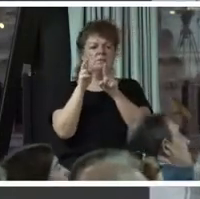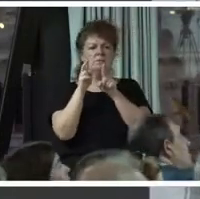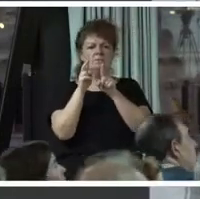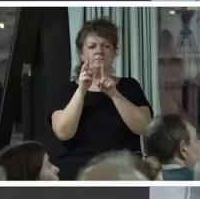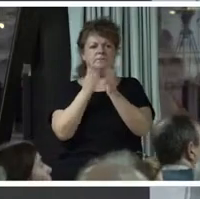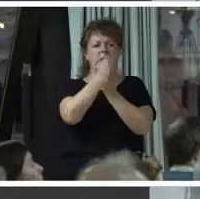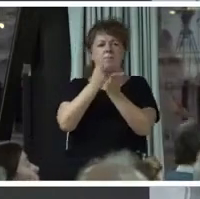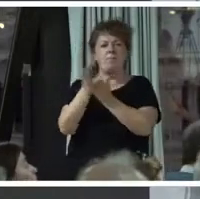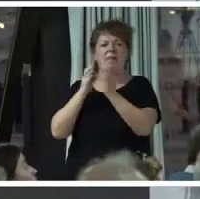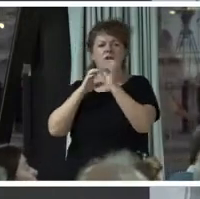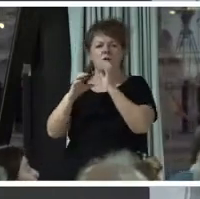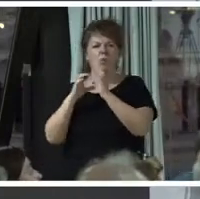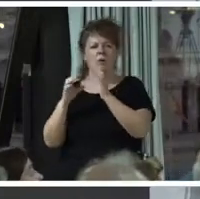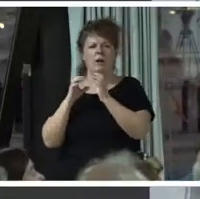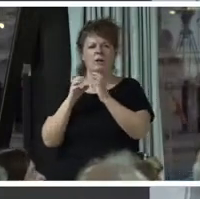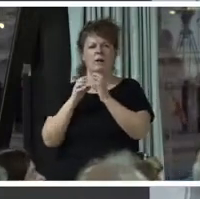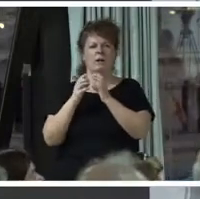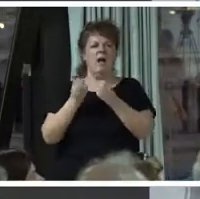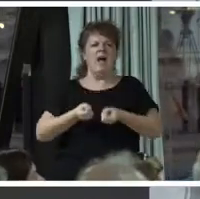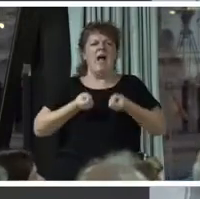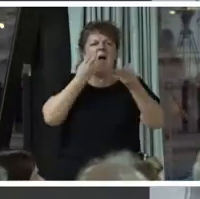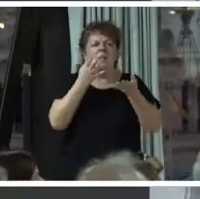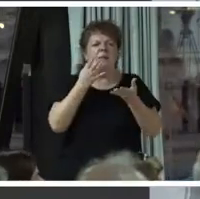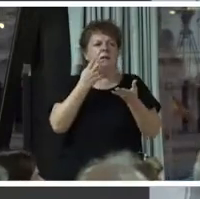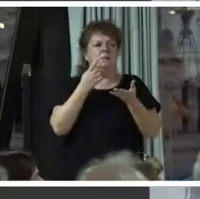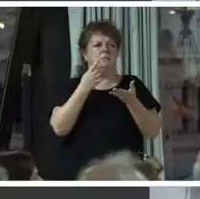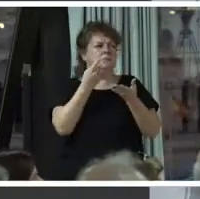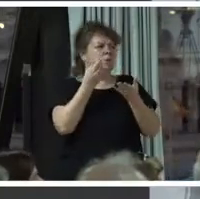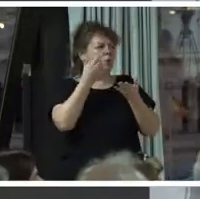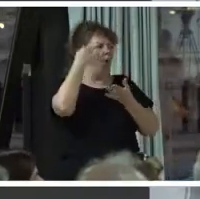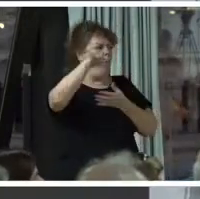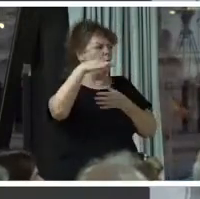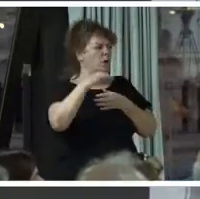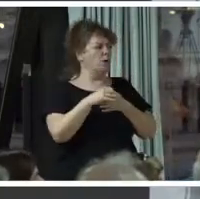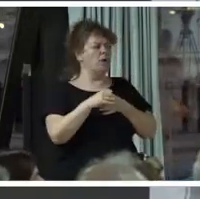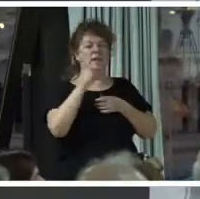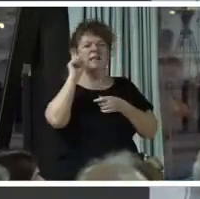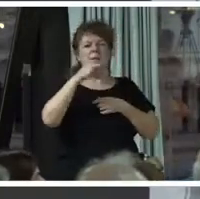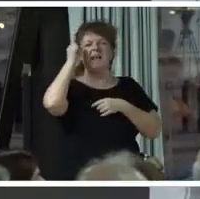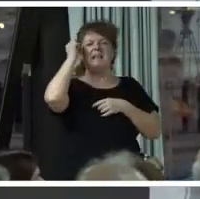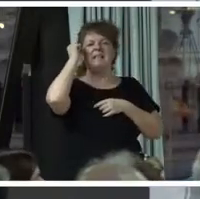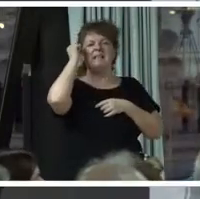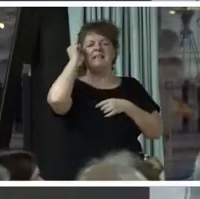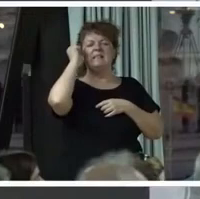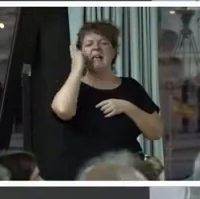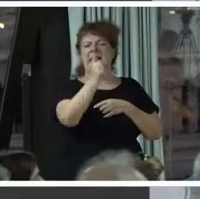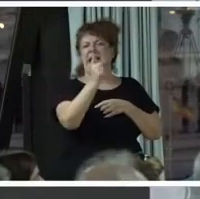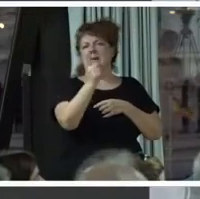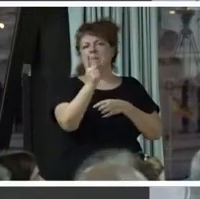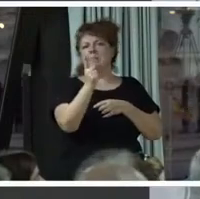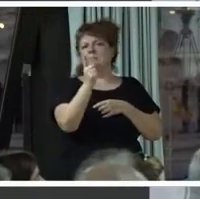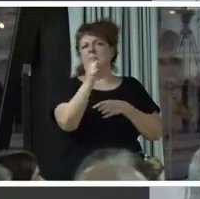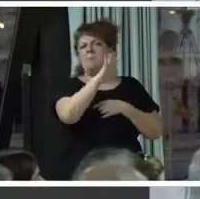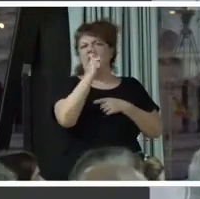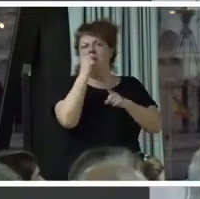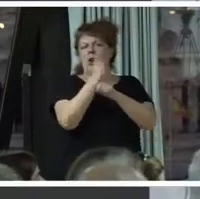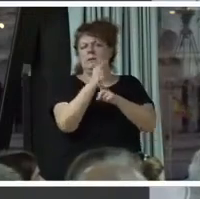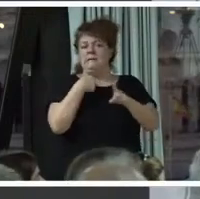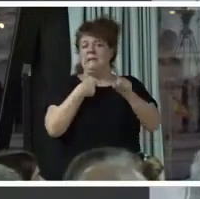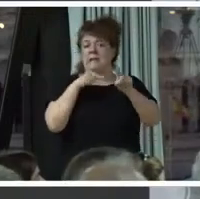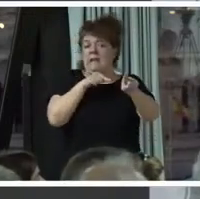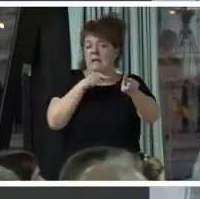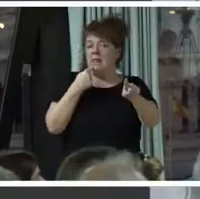que los medios de comunicación emiten un mensaje único y se criminaliza enormemente cualquier cualquiera que